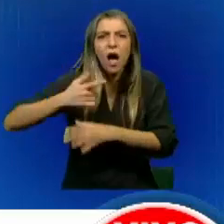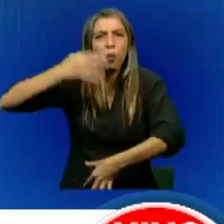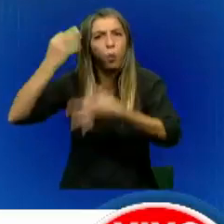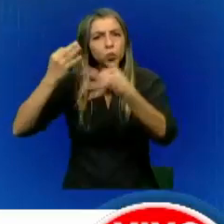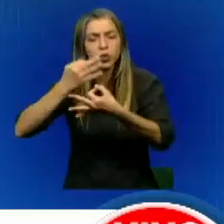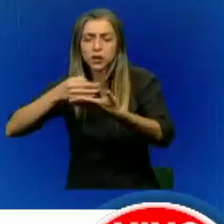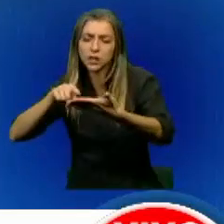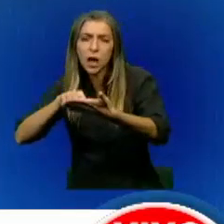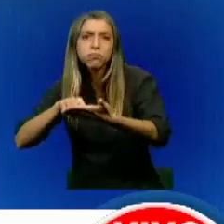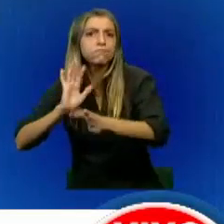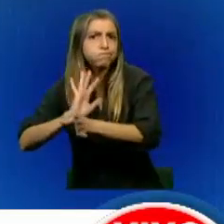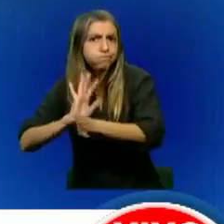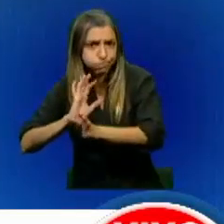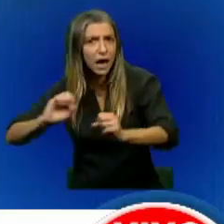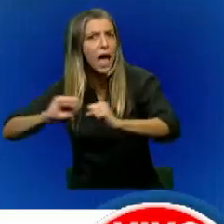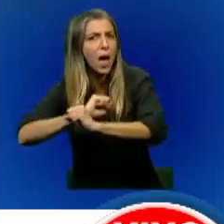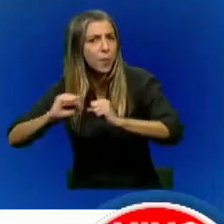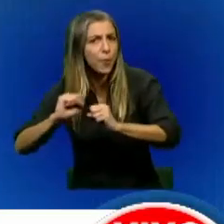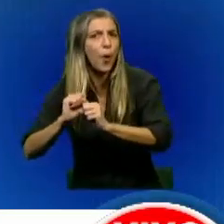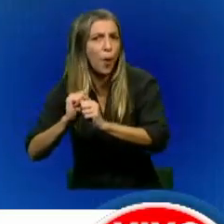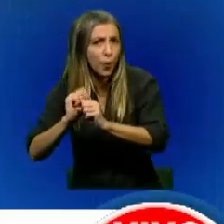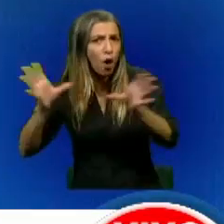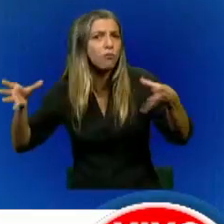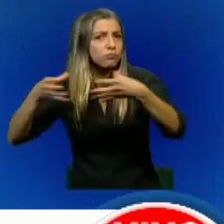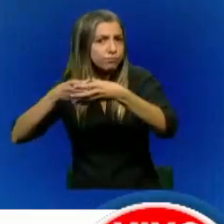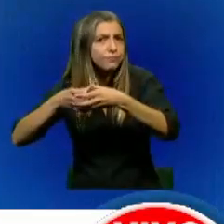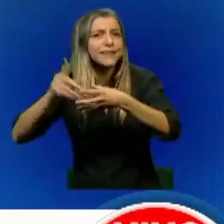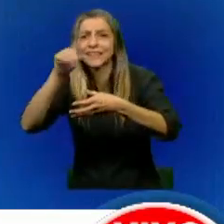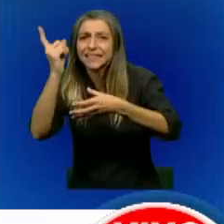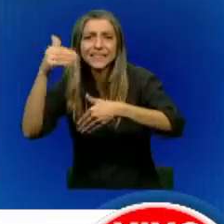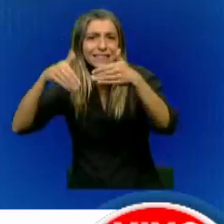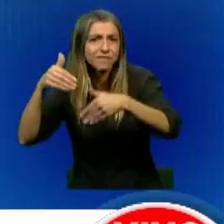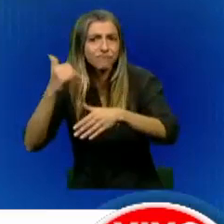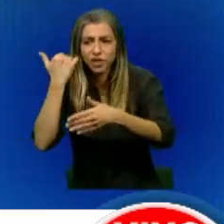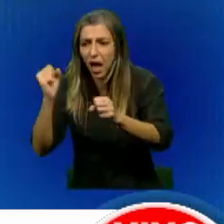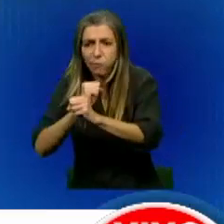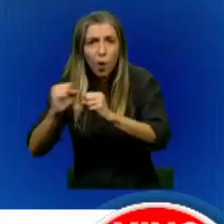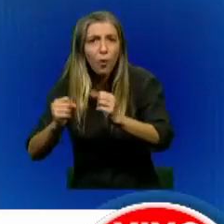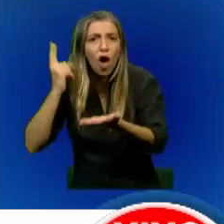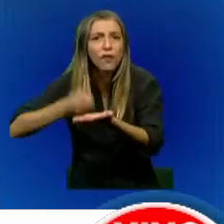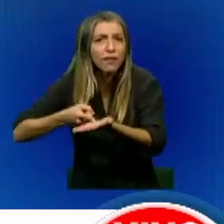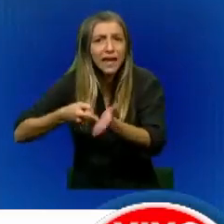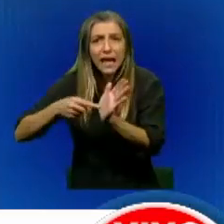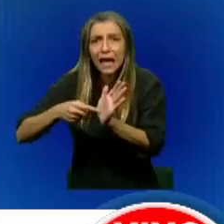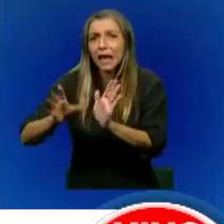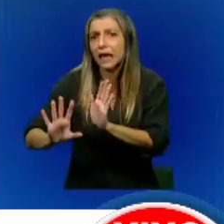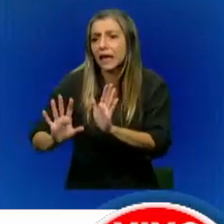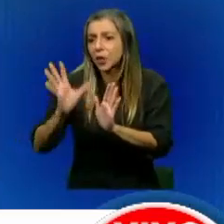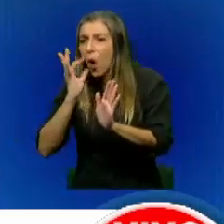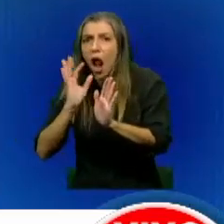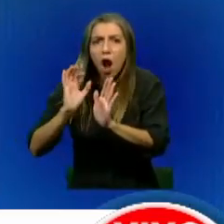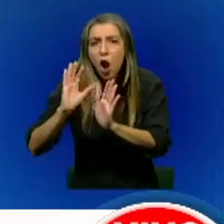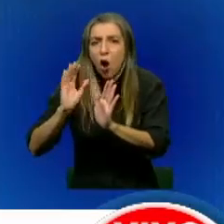y fue aprobado por la Cámara Nacional Electoral. No había nada de irregular en ese decreto. Entonces,